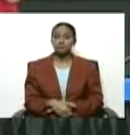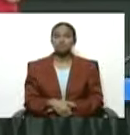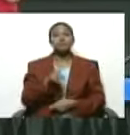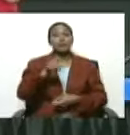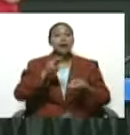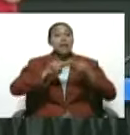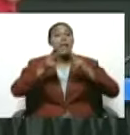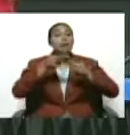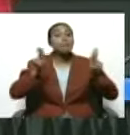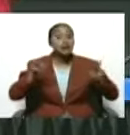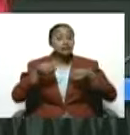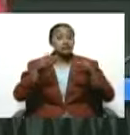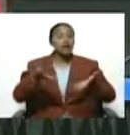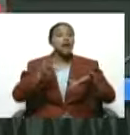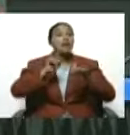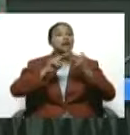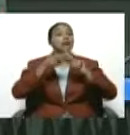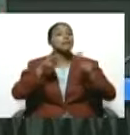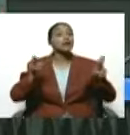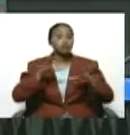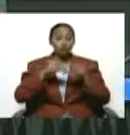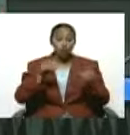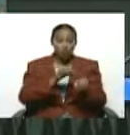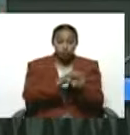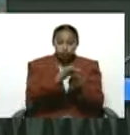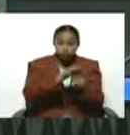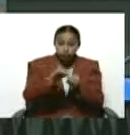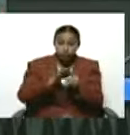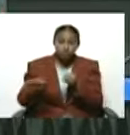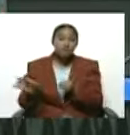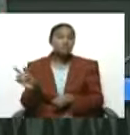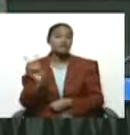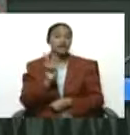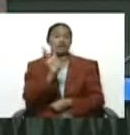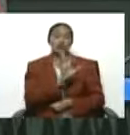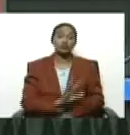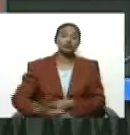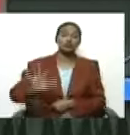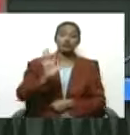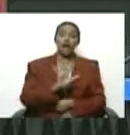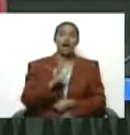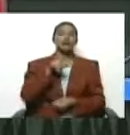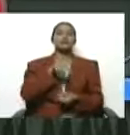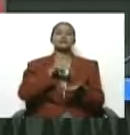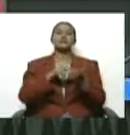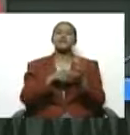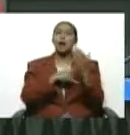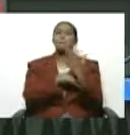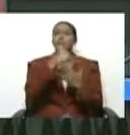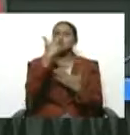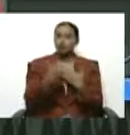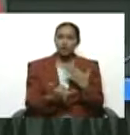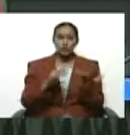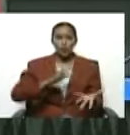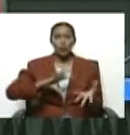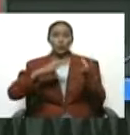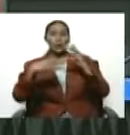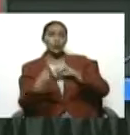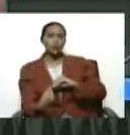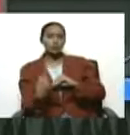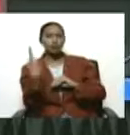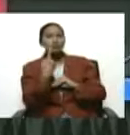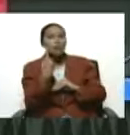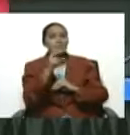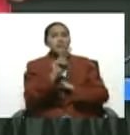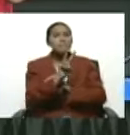en la garantía de la paz en cada sector. Que convirtamos esto en un instrumento no para el 28, sino que vaya más allá